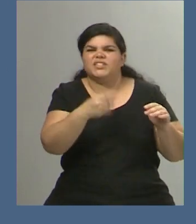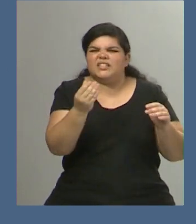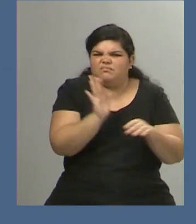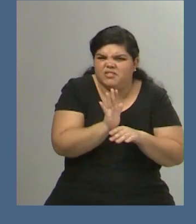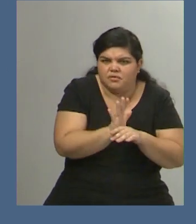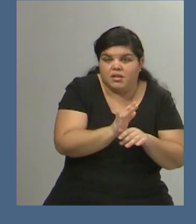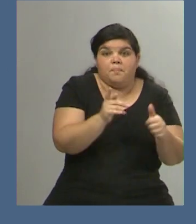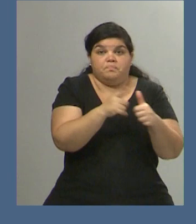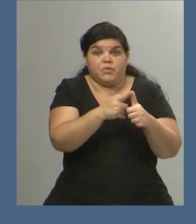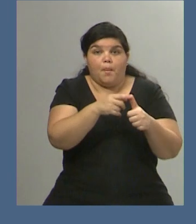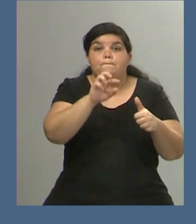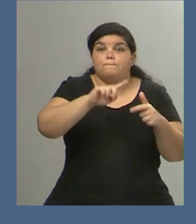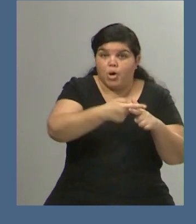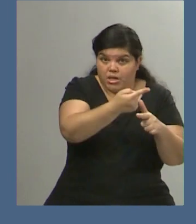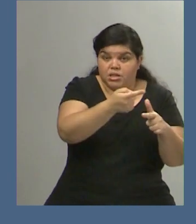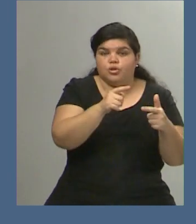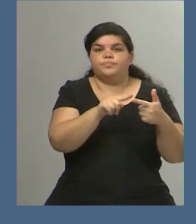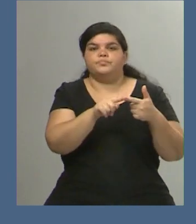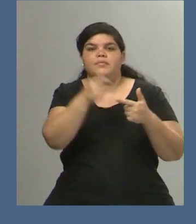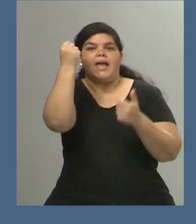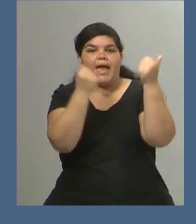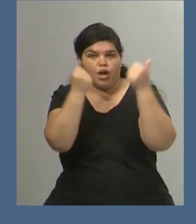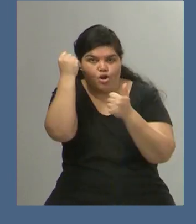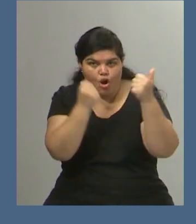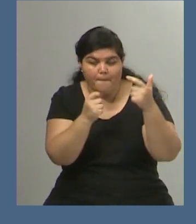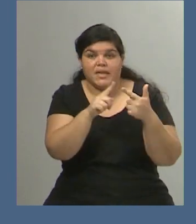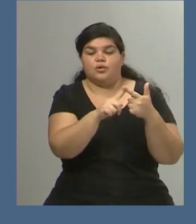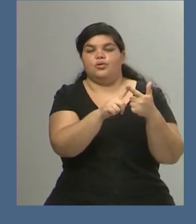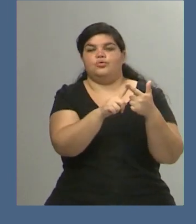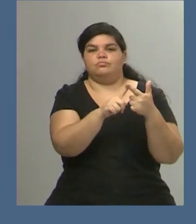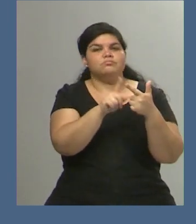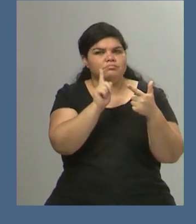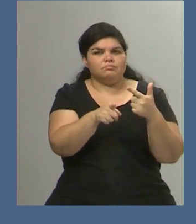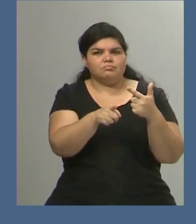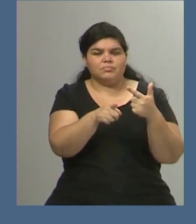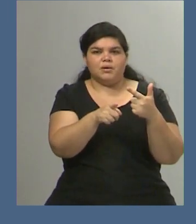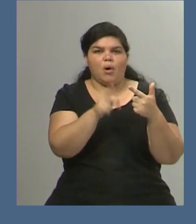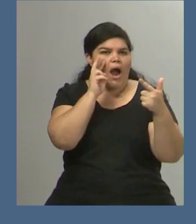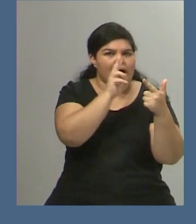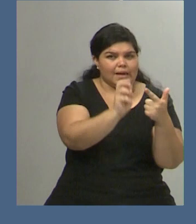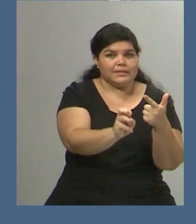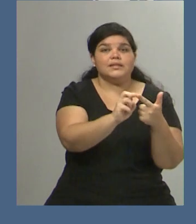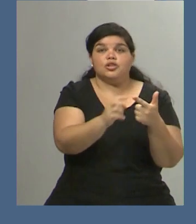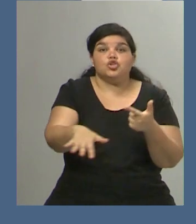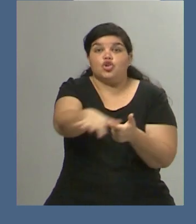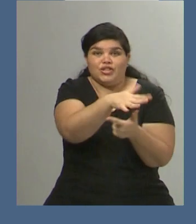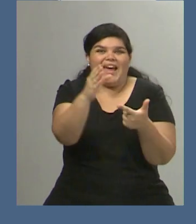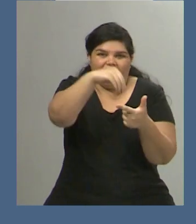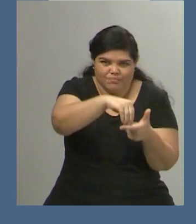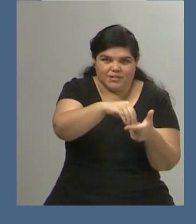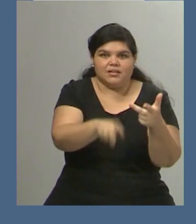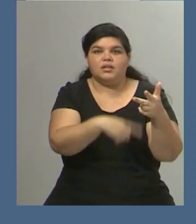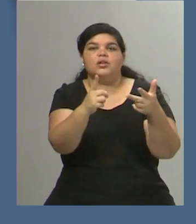es clave, un abordaje económico que incluye también lo social, y un abordaje